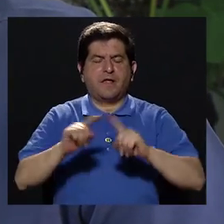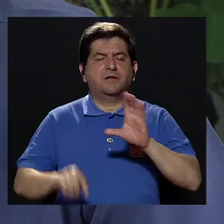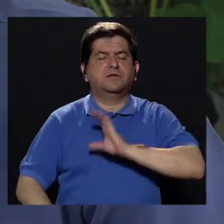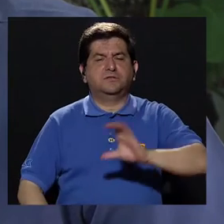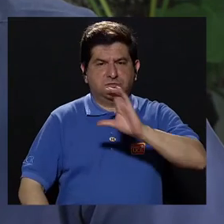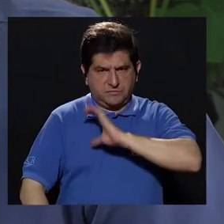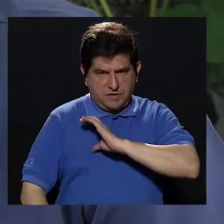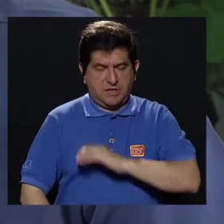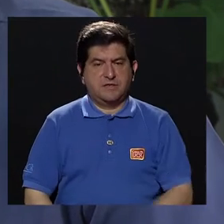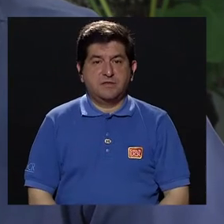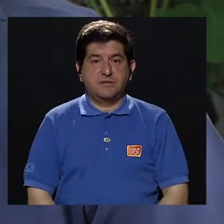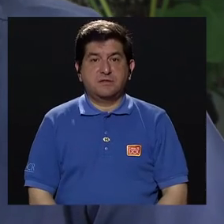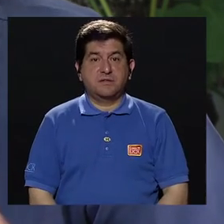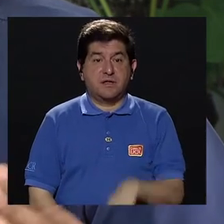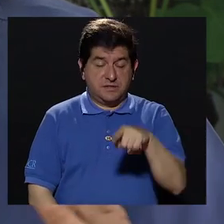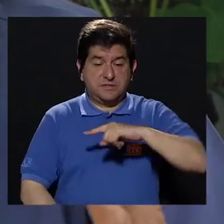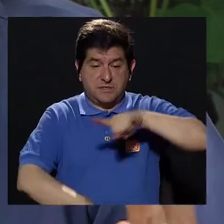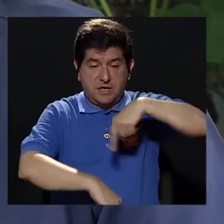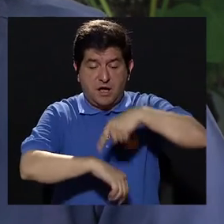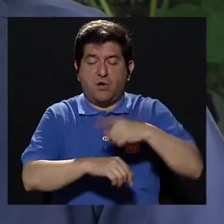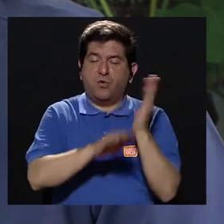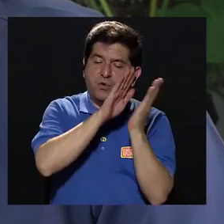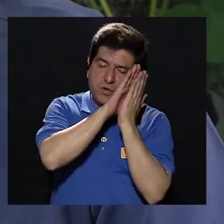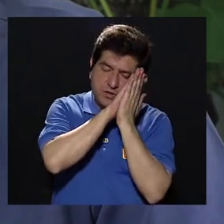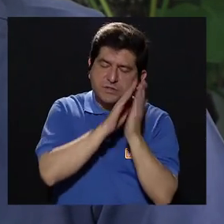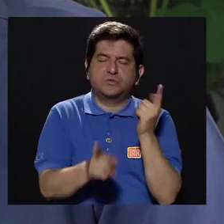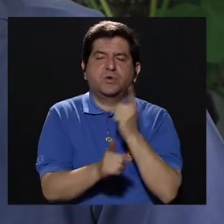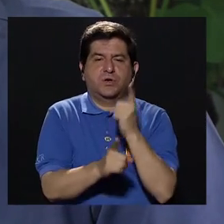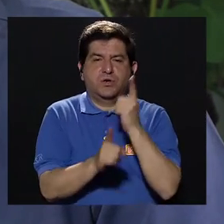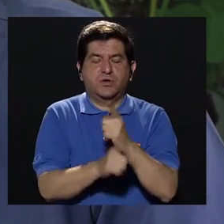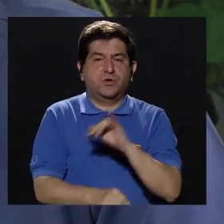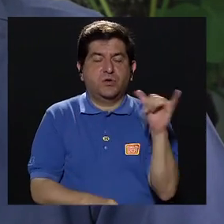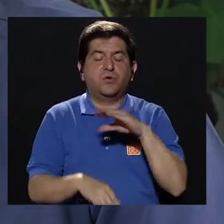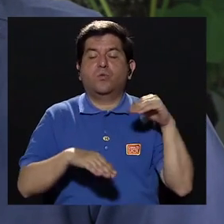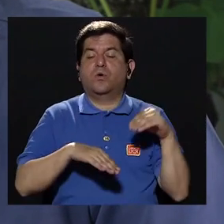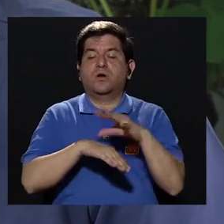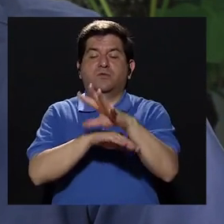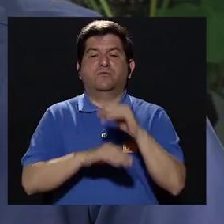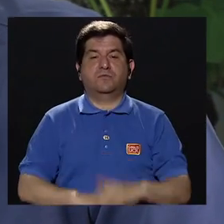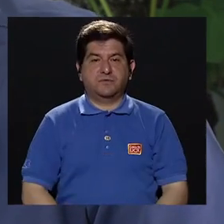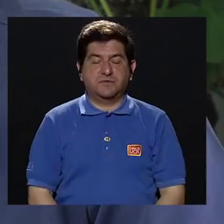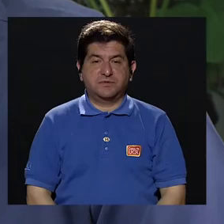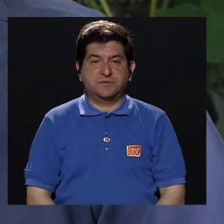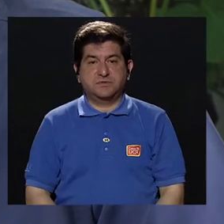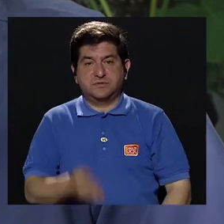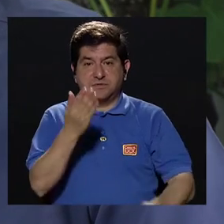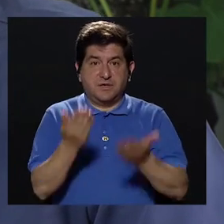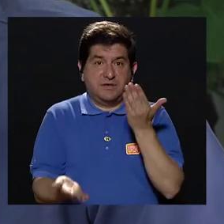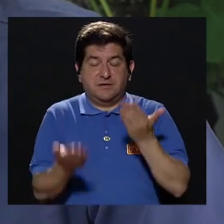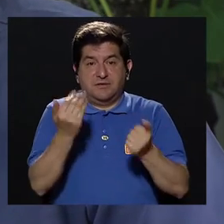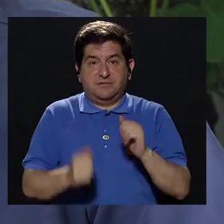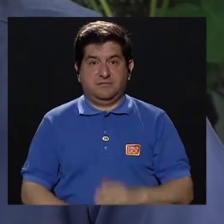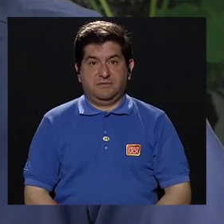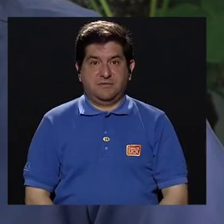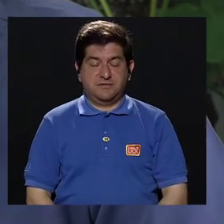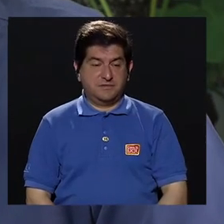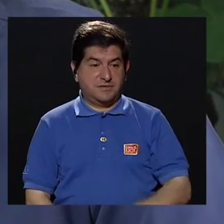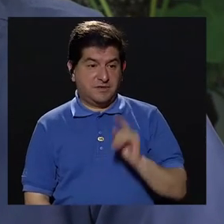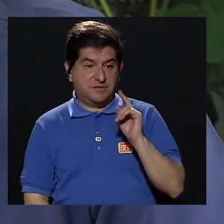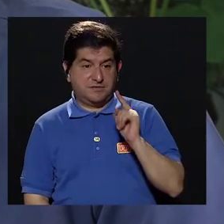de varios detalles, de que pueda tener las horas de dormir adecuadas, porque eso también influye. Resulta que lo están ingresando en